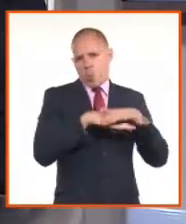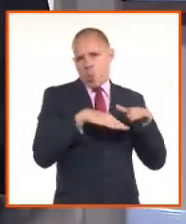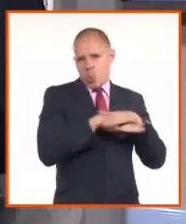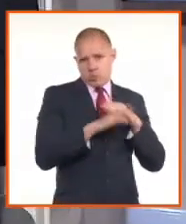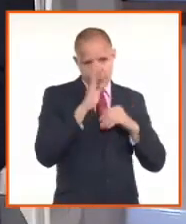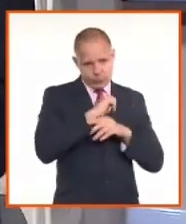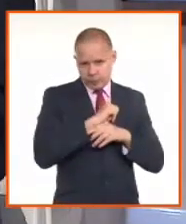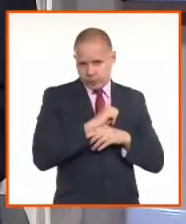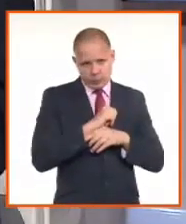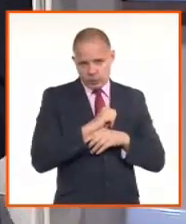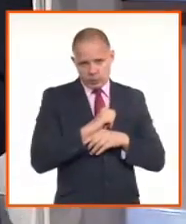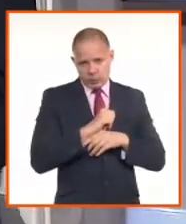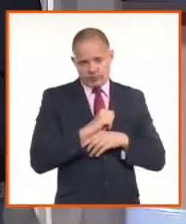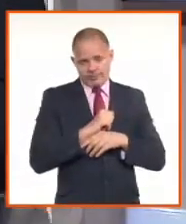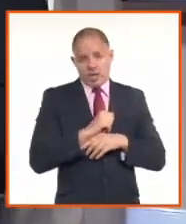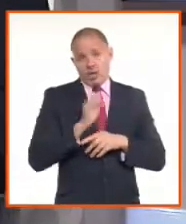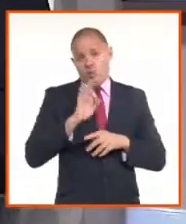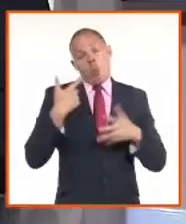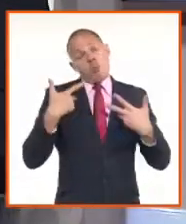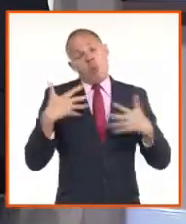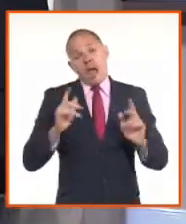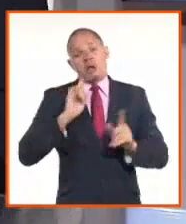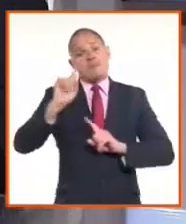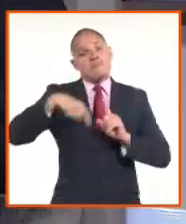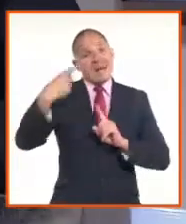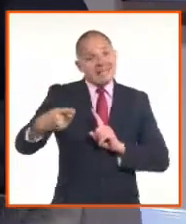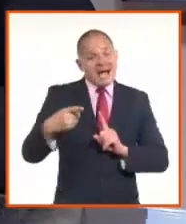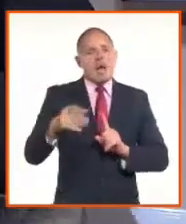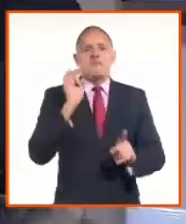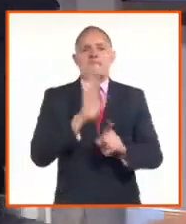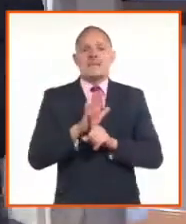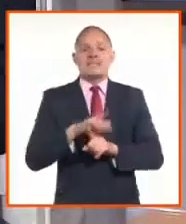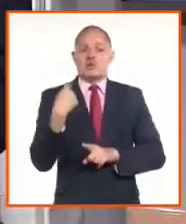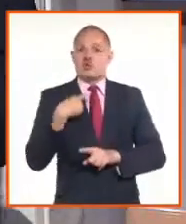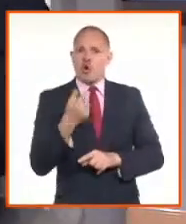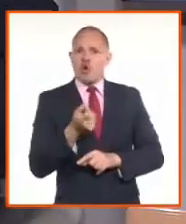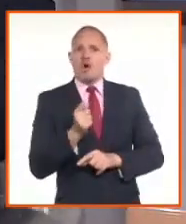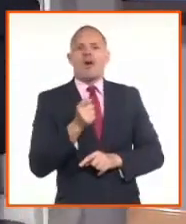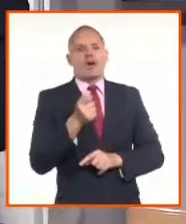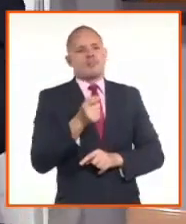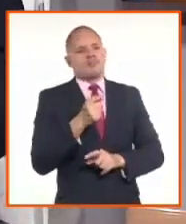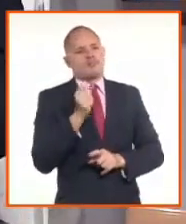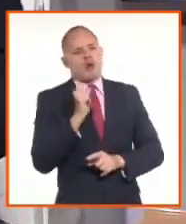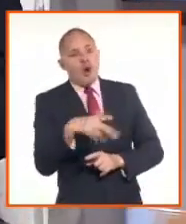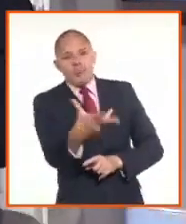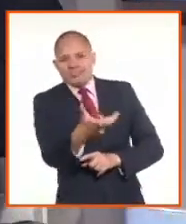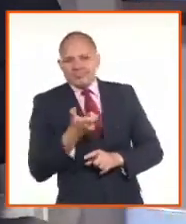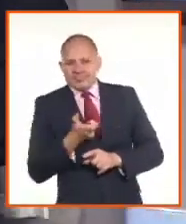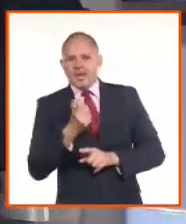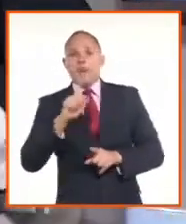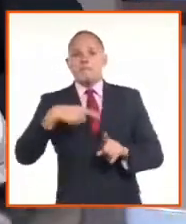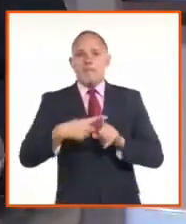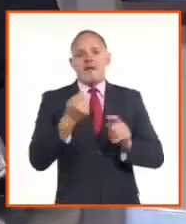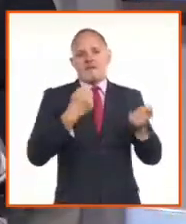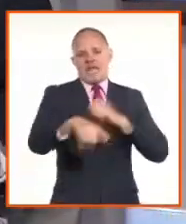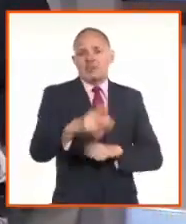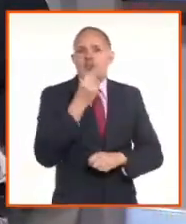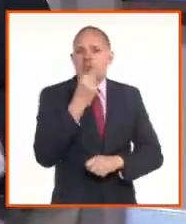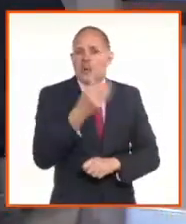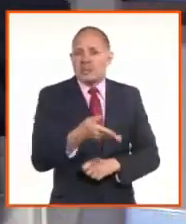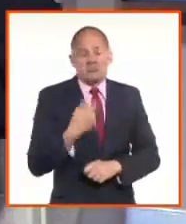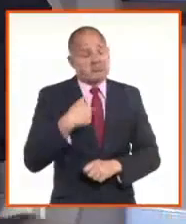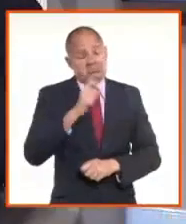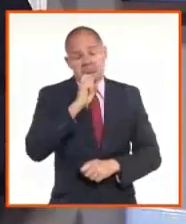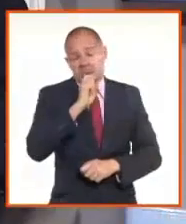ese sentido y en la misma medida que podamos tener la capacidad de captar esa divisa invertir la economía incrementar la oferta en pesos podemos ir tomando decisiones